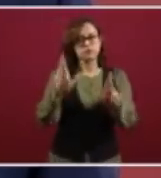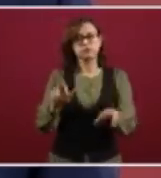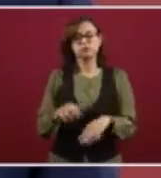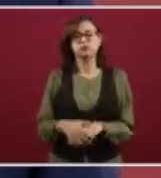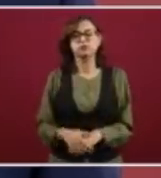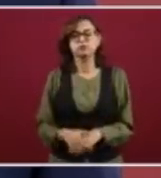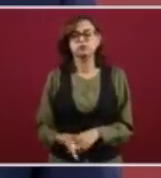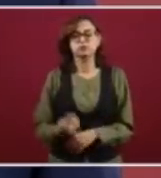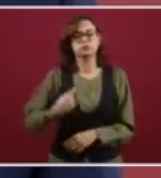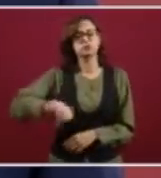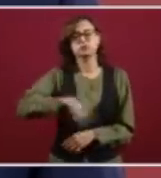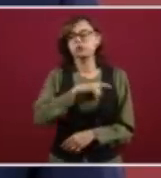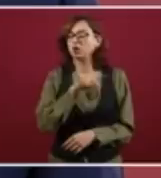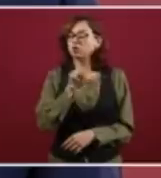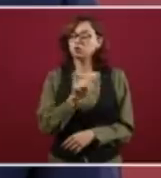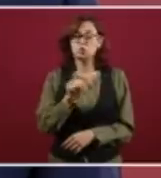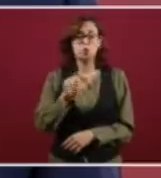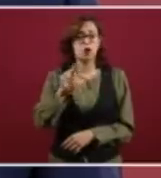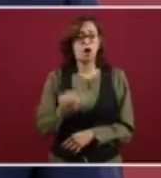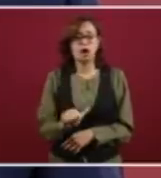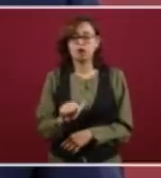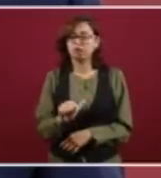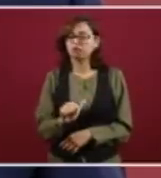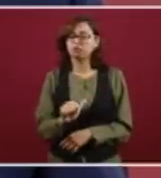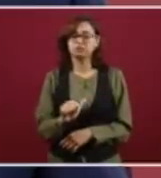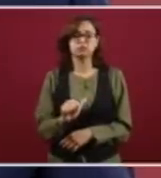Nunca vamos nosotros a